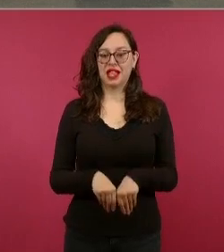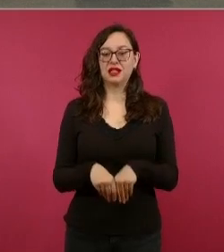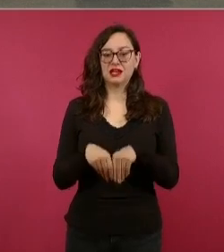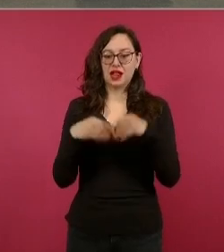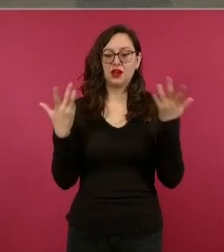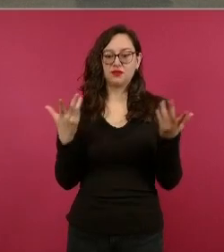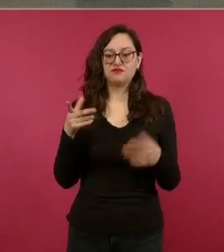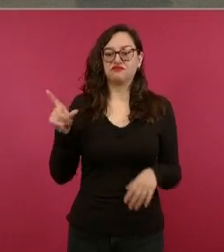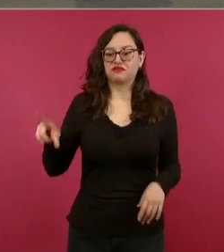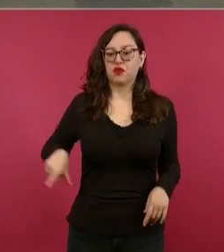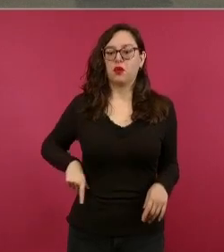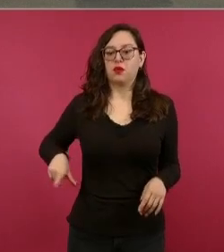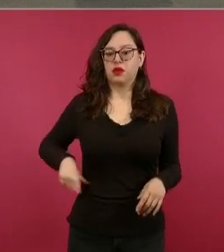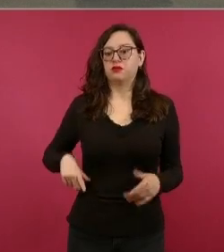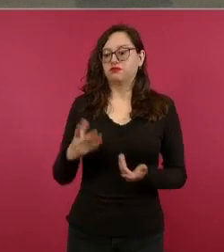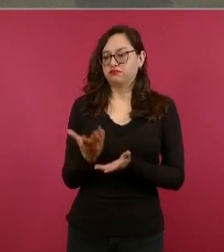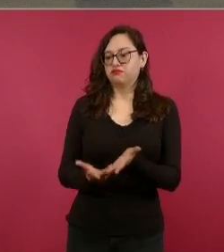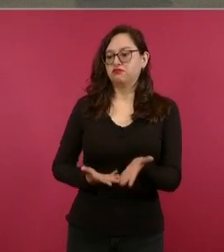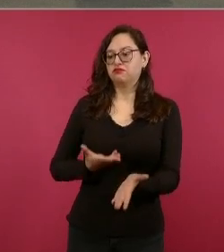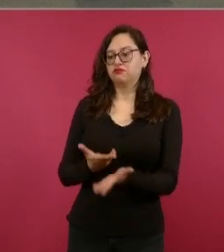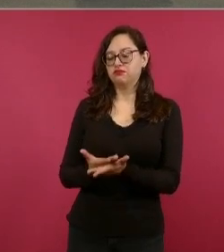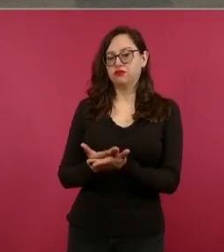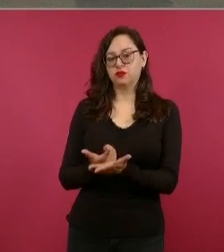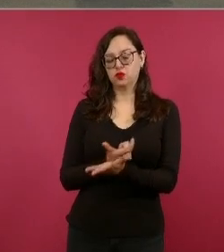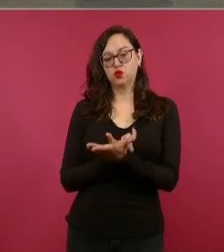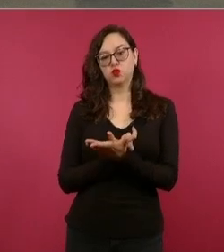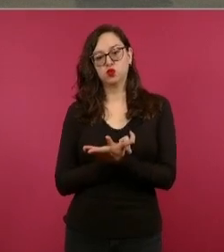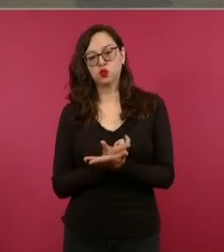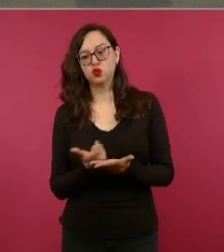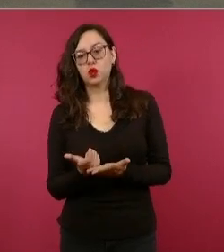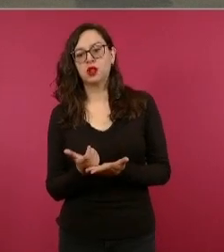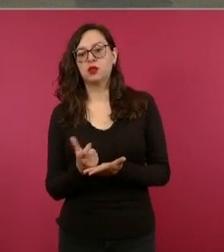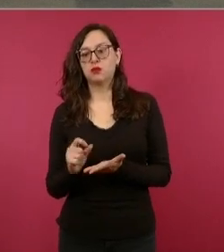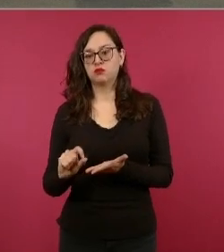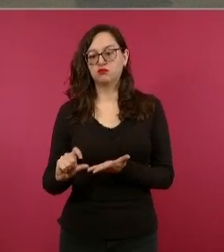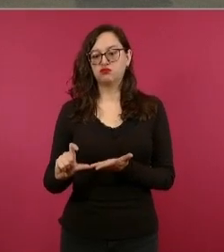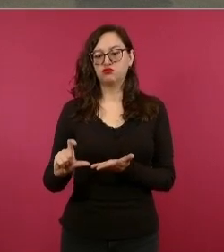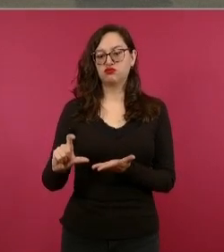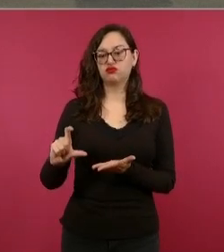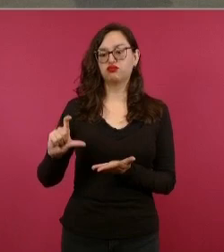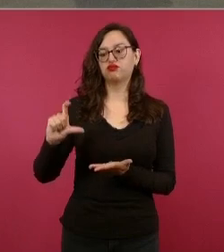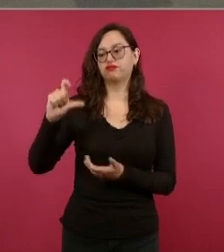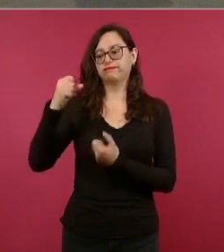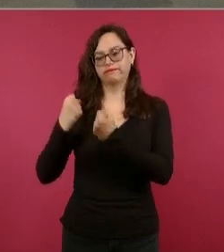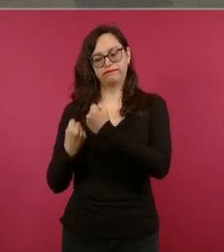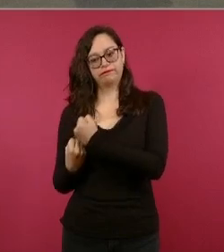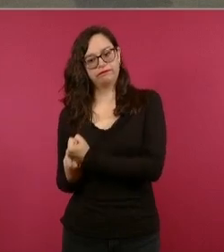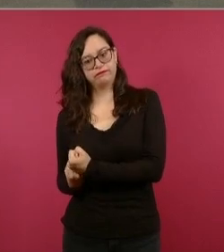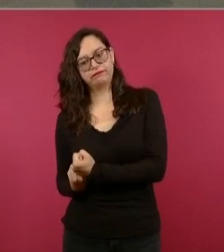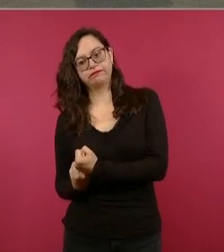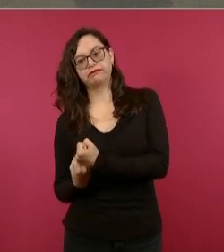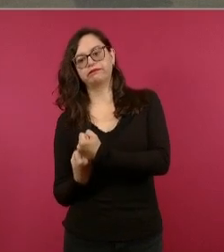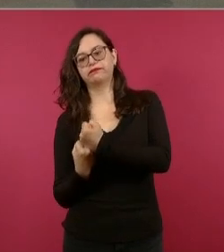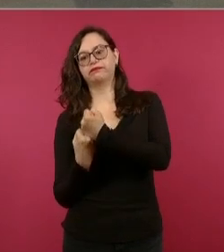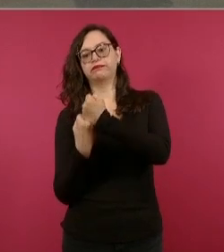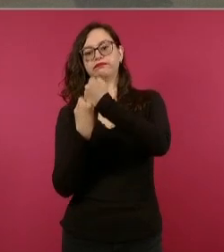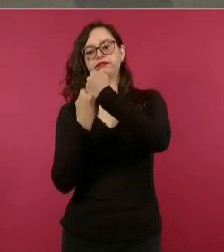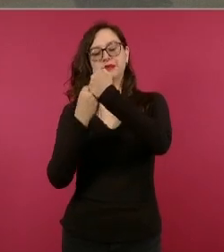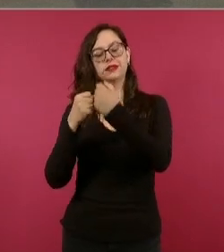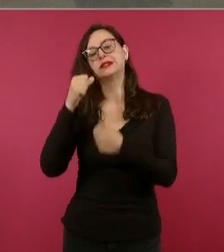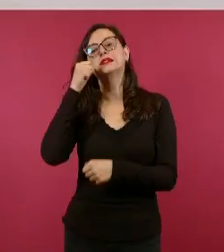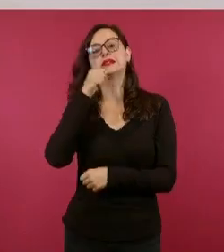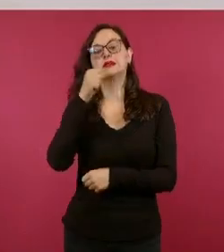incremento al salario mínimo, que siempre pues empuja el resto del salario base